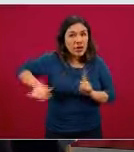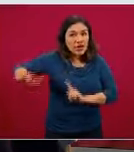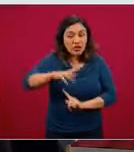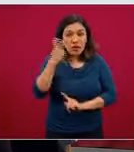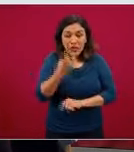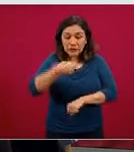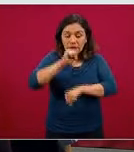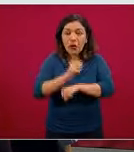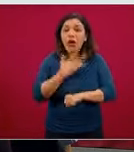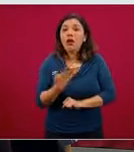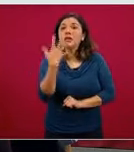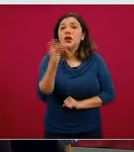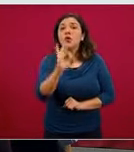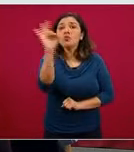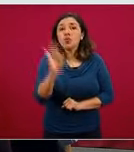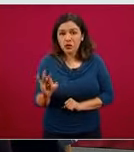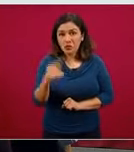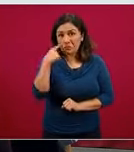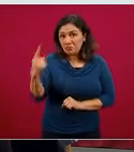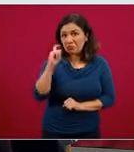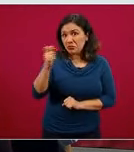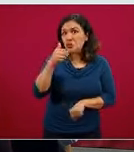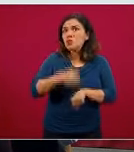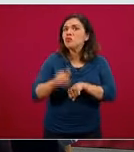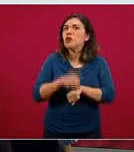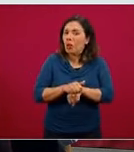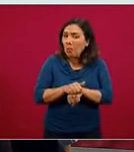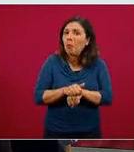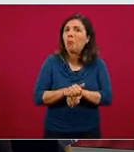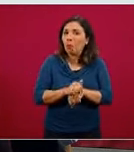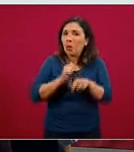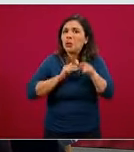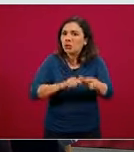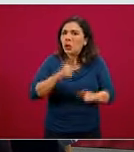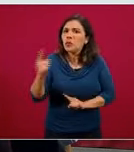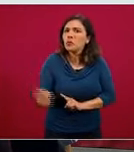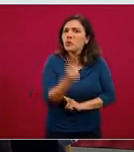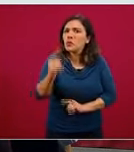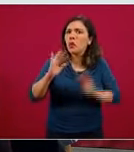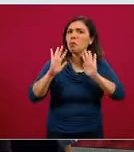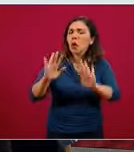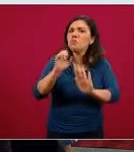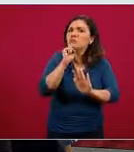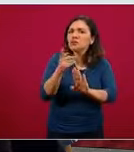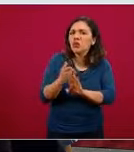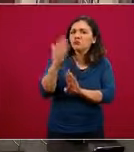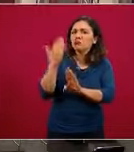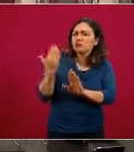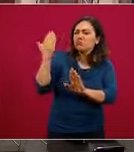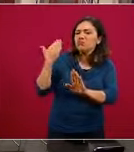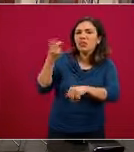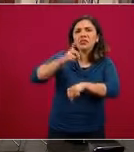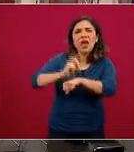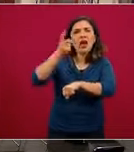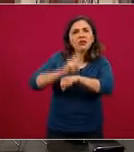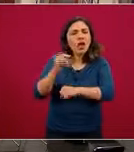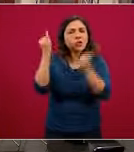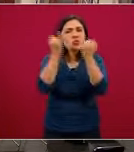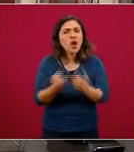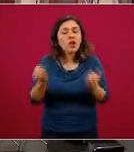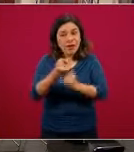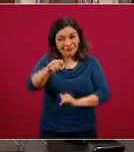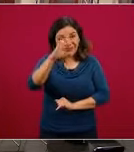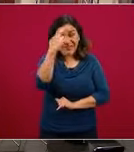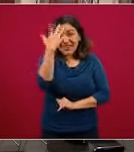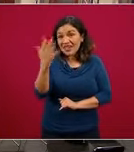la semana en un 5%, prácticamente es un número que se mantuvo ahí en los últimos días, recordando que